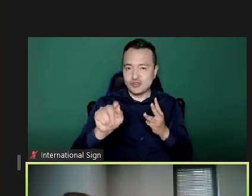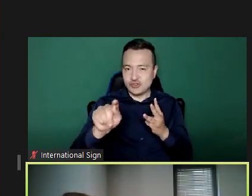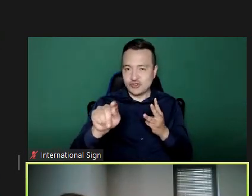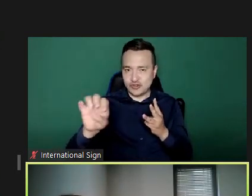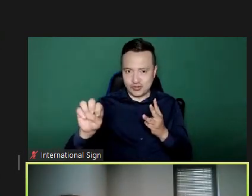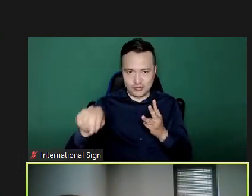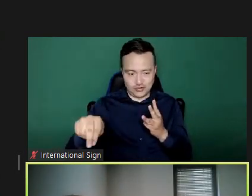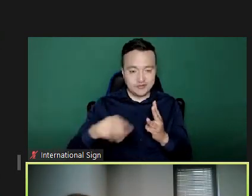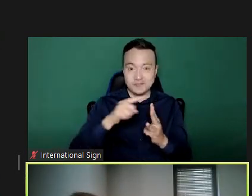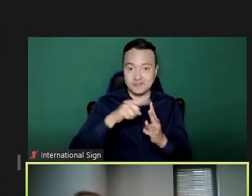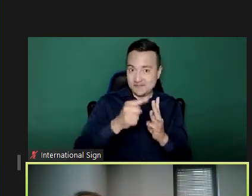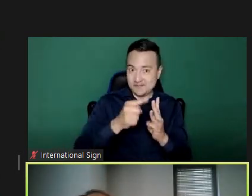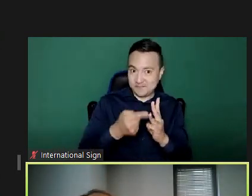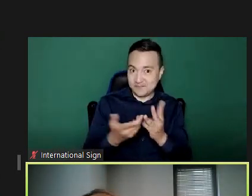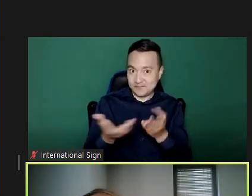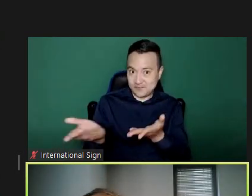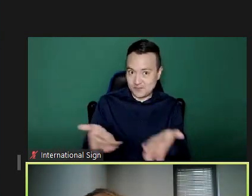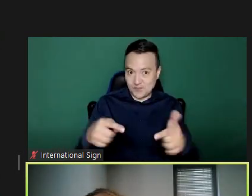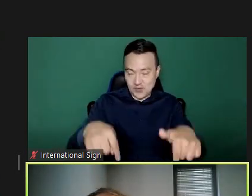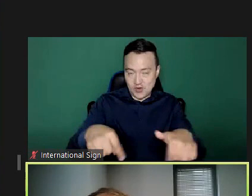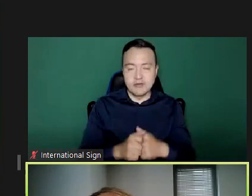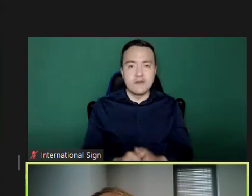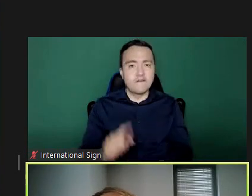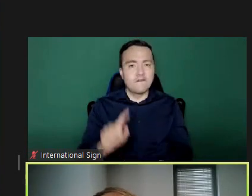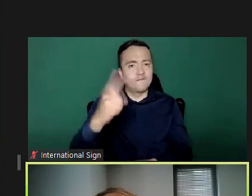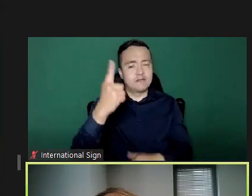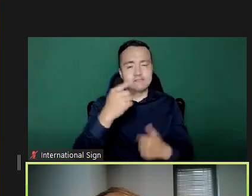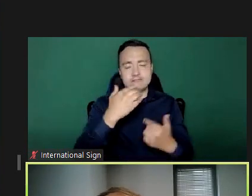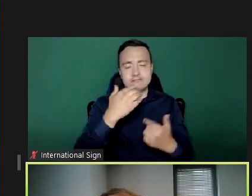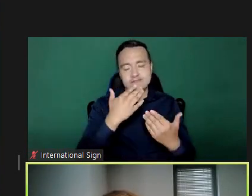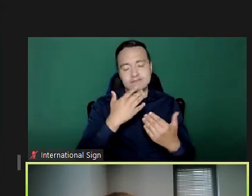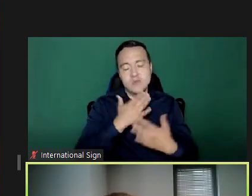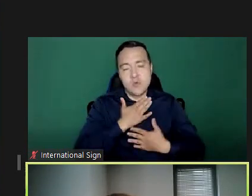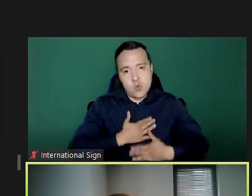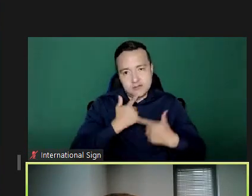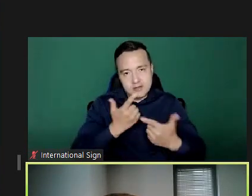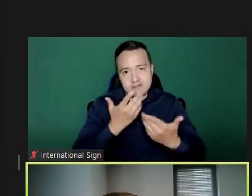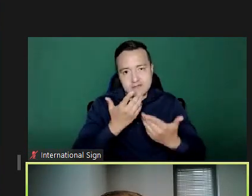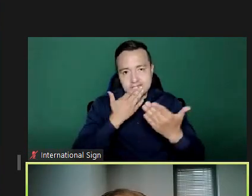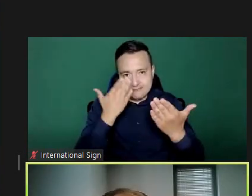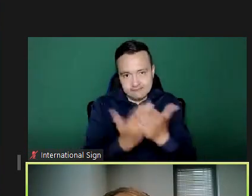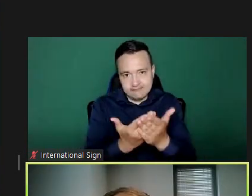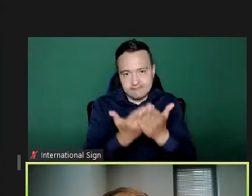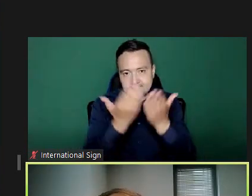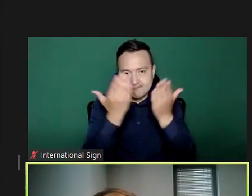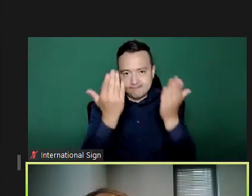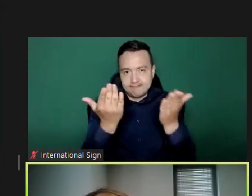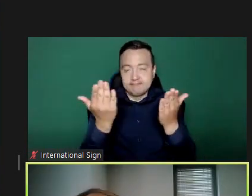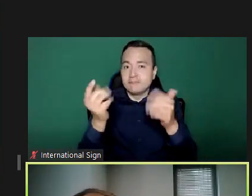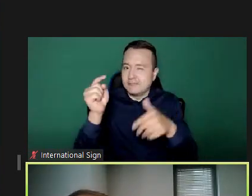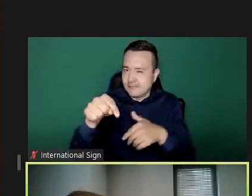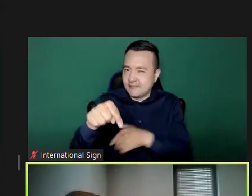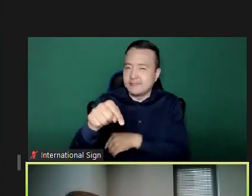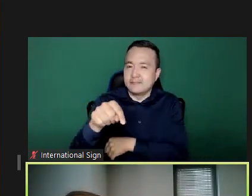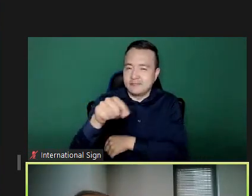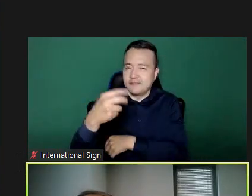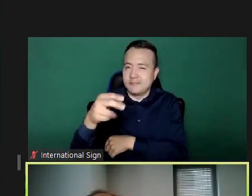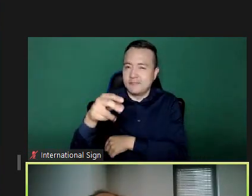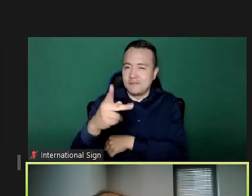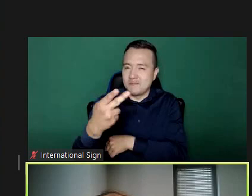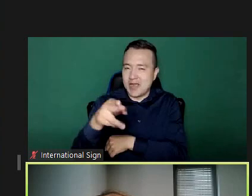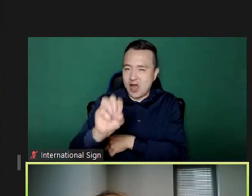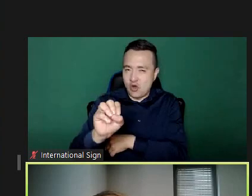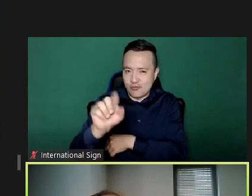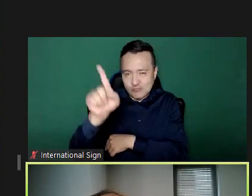a la OPS por traer a discusión este tema. Y sabemos que incluso con el estrés